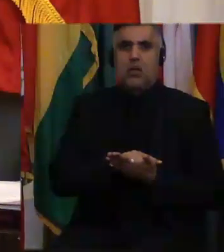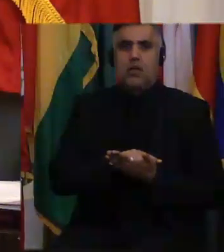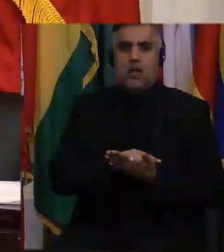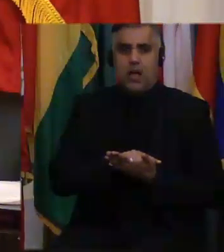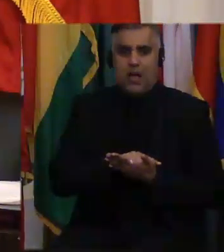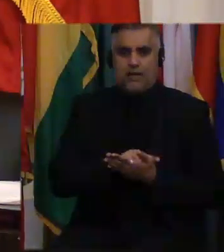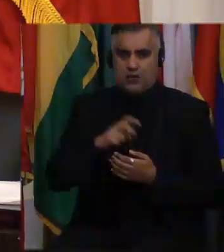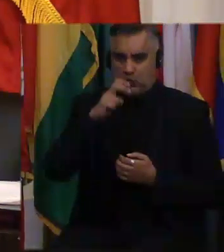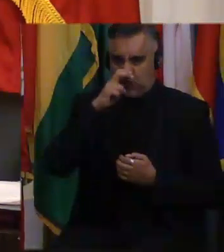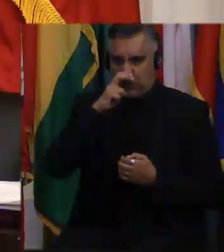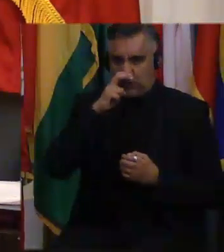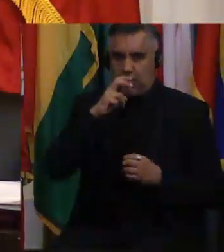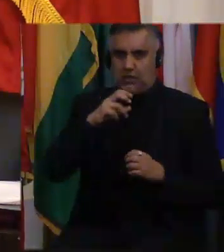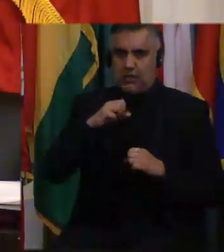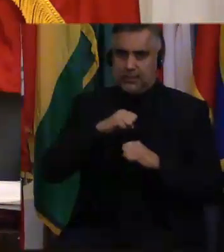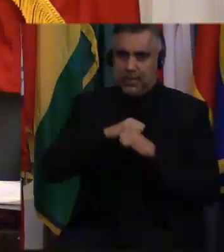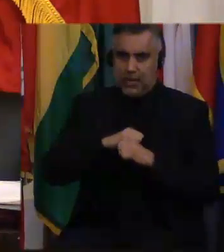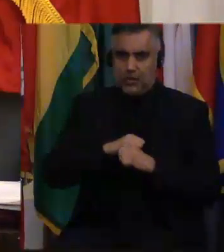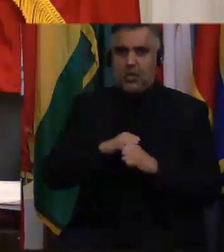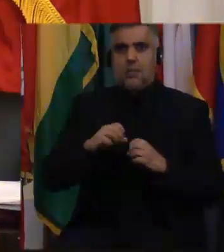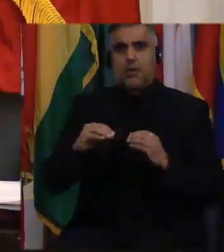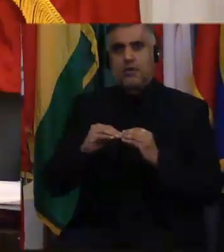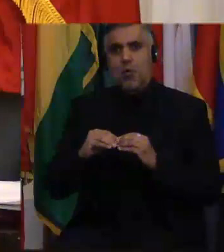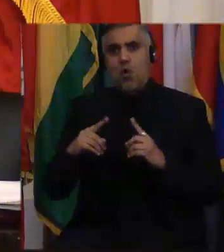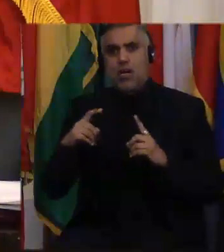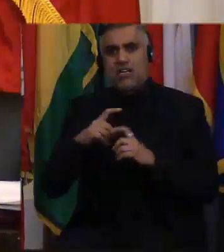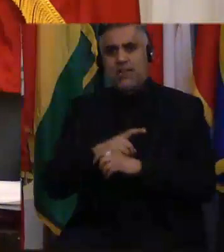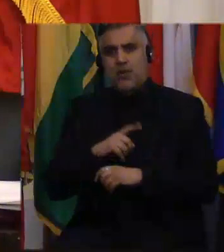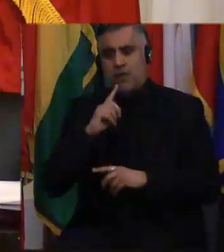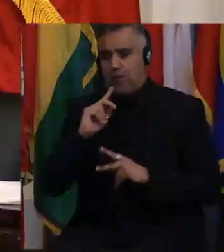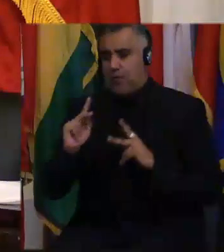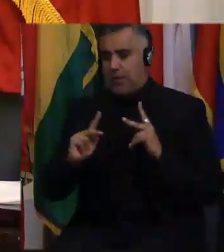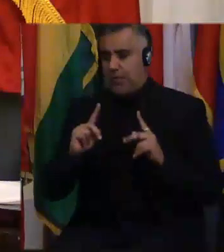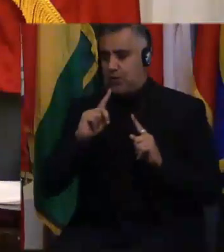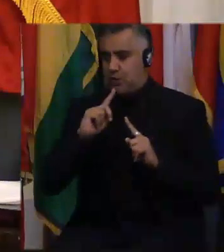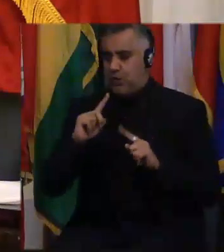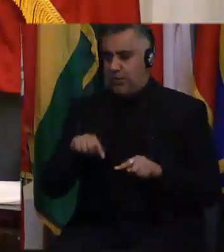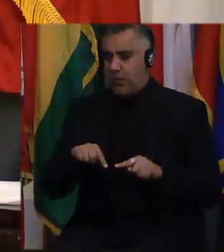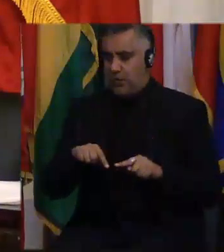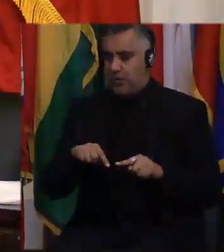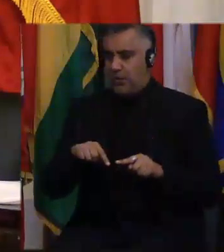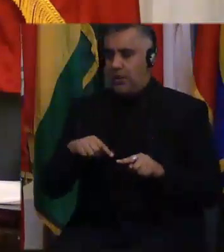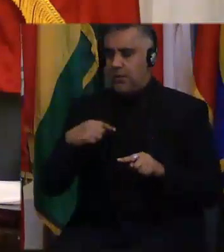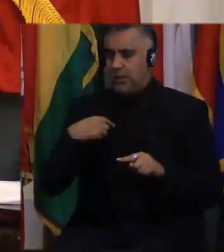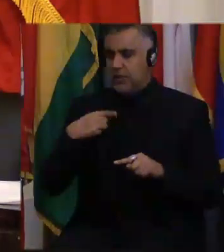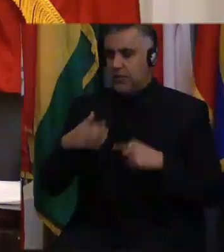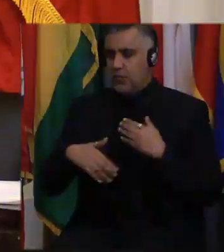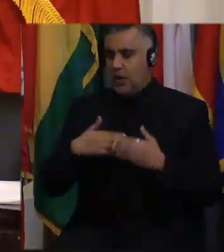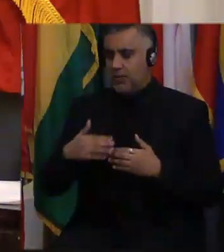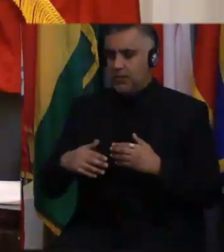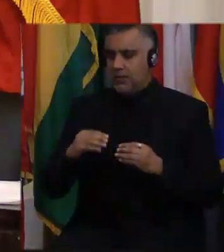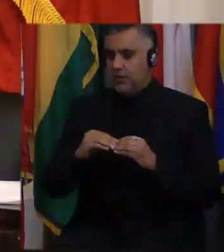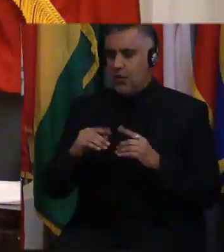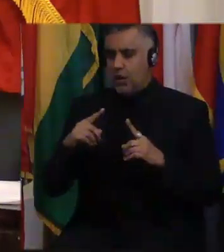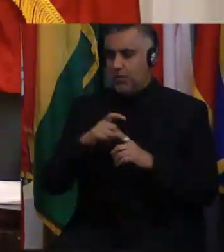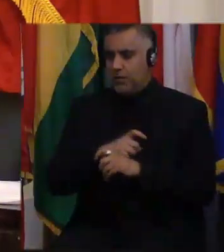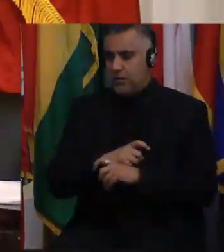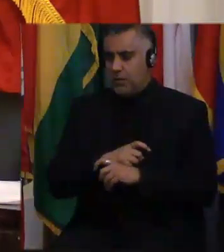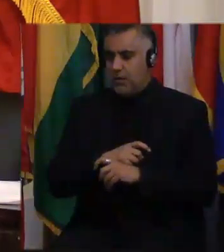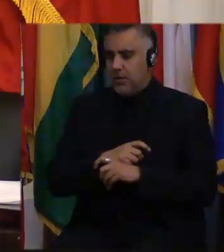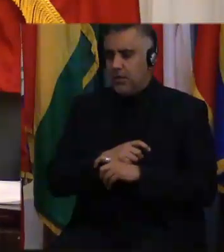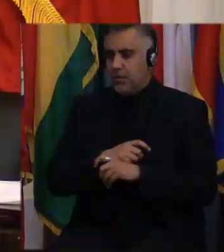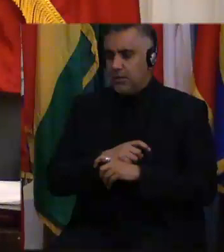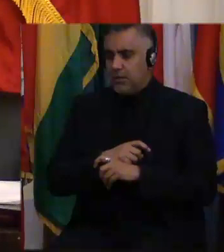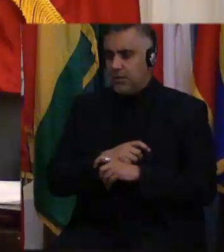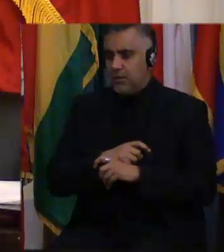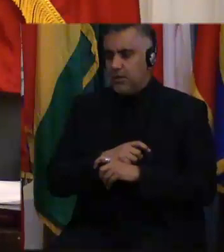más difícil que las personas denuncien porque son procesos más complicados. Las leyes administrativas tienen la facilidad de la prueba y